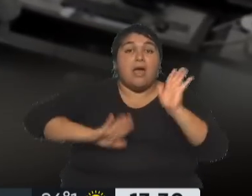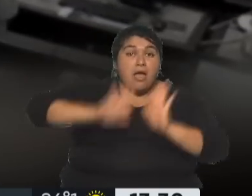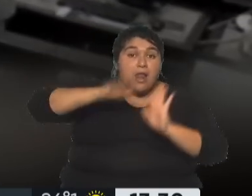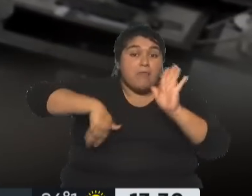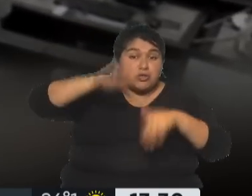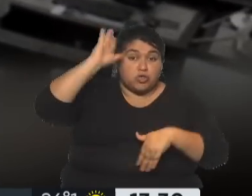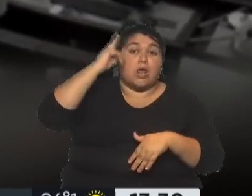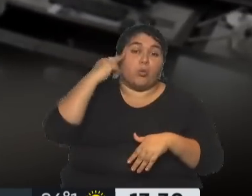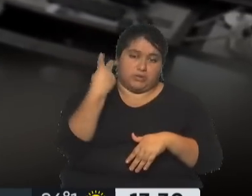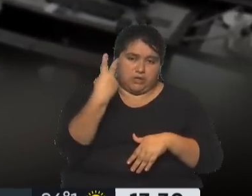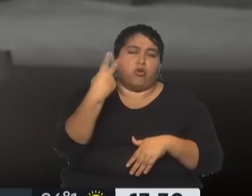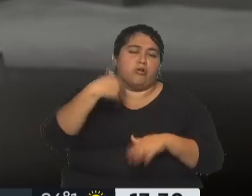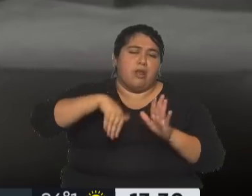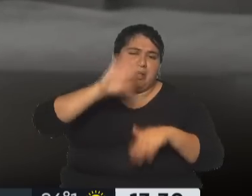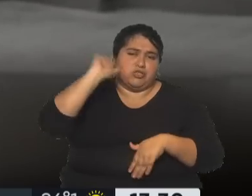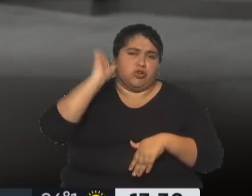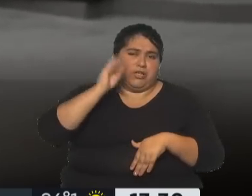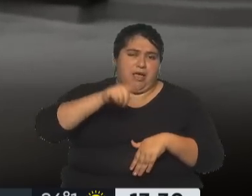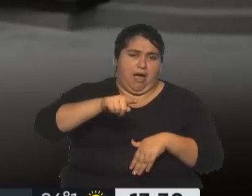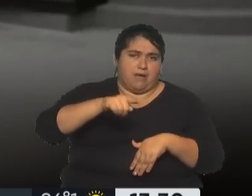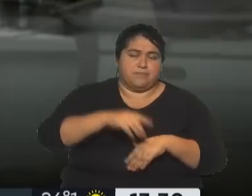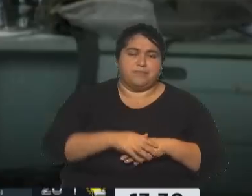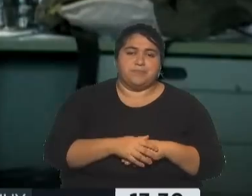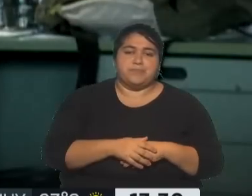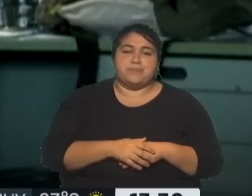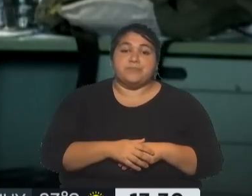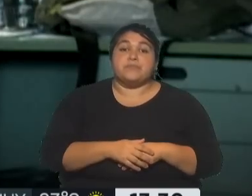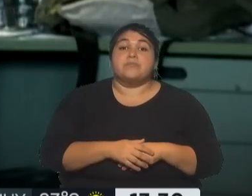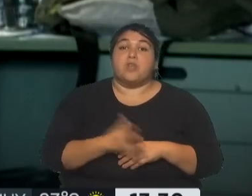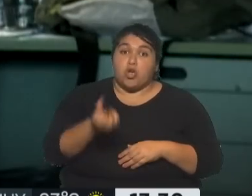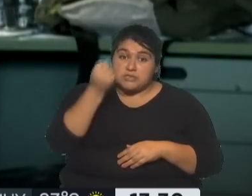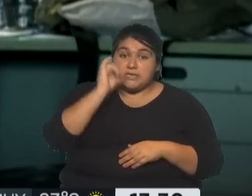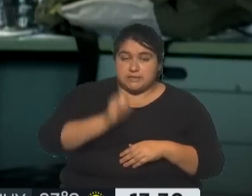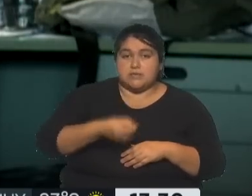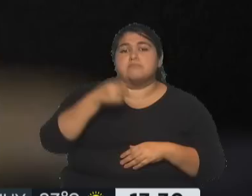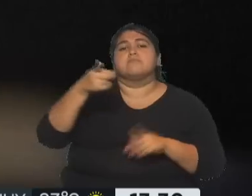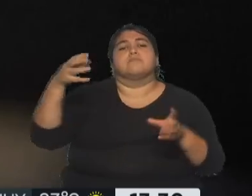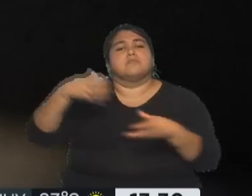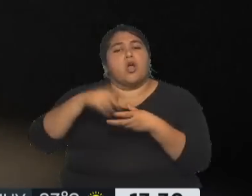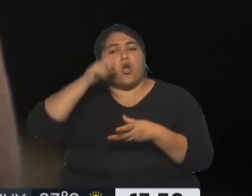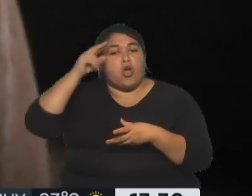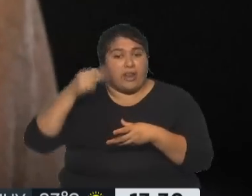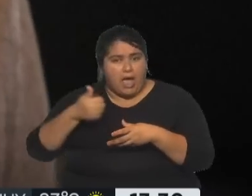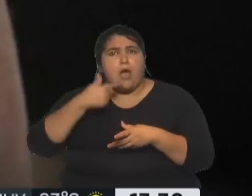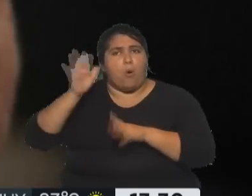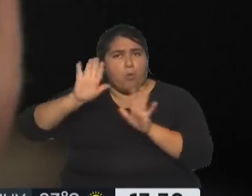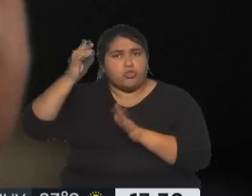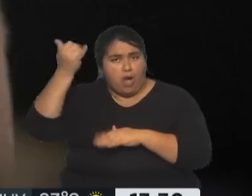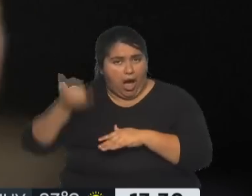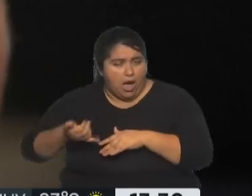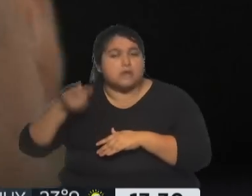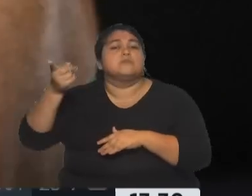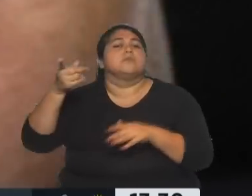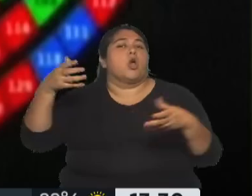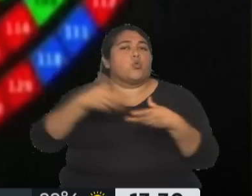92 votos equivalentes a 2/3 partes de la Cámara. Mientras el correísmo asegura contar con los votos necesarios, el oficialismo